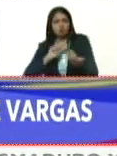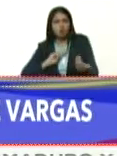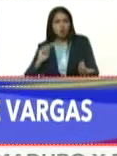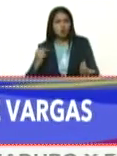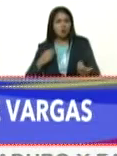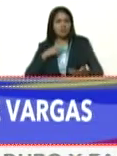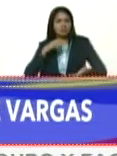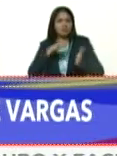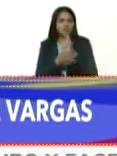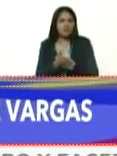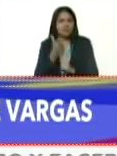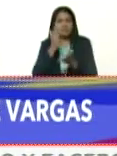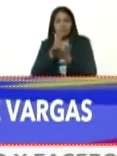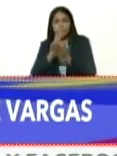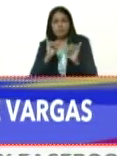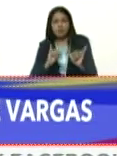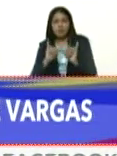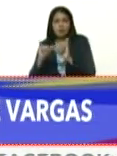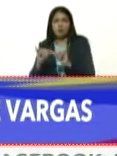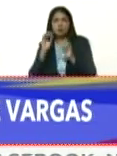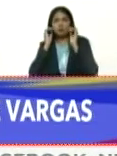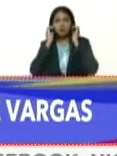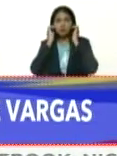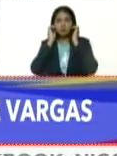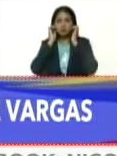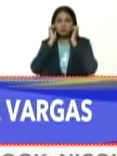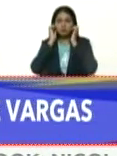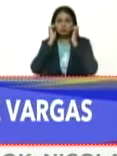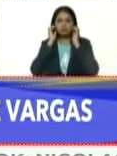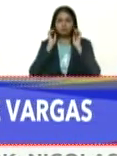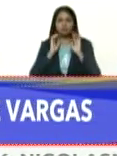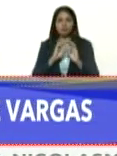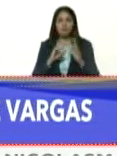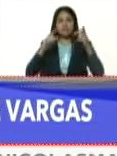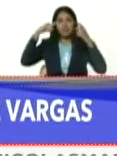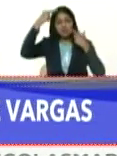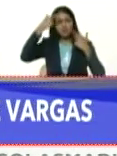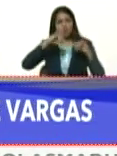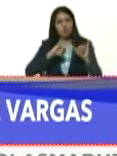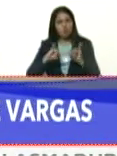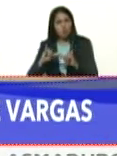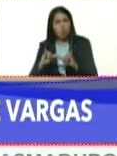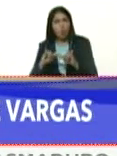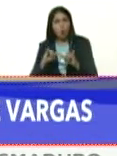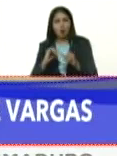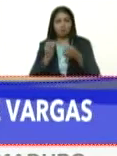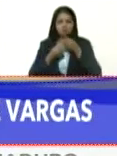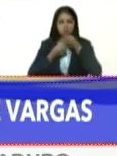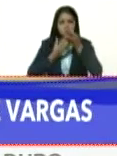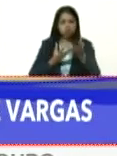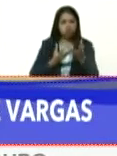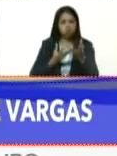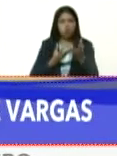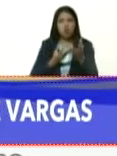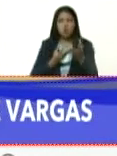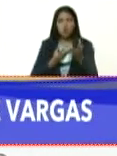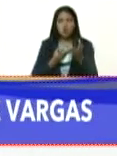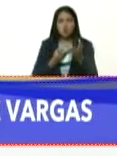Y siempre eso tiene una sola respuesta: el chavismo es la expresión más